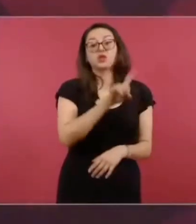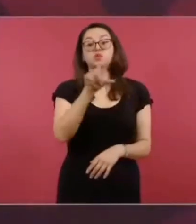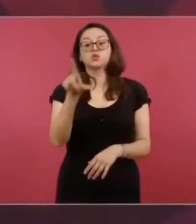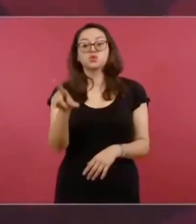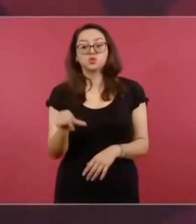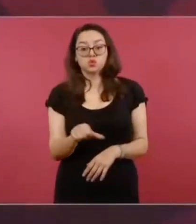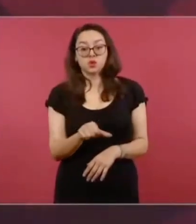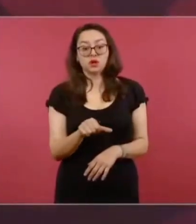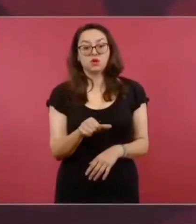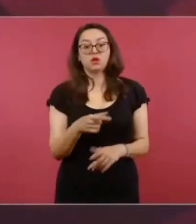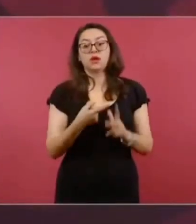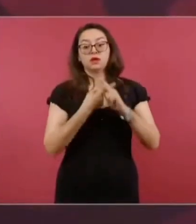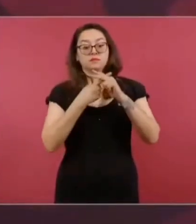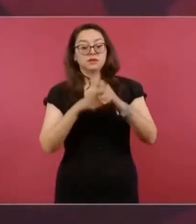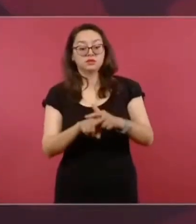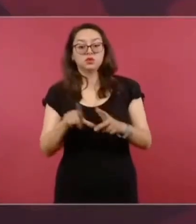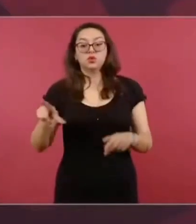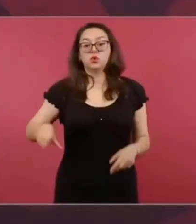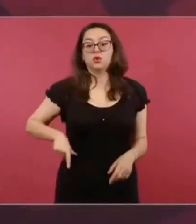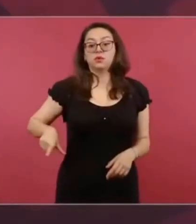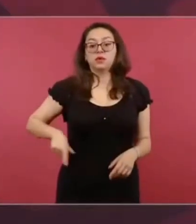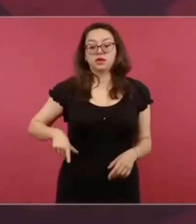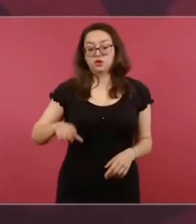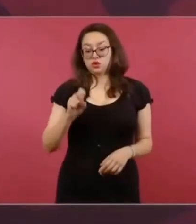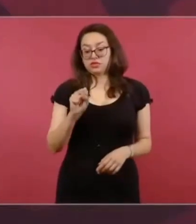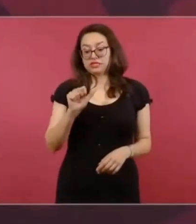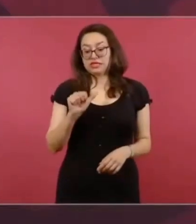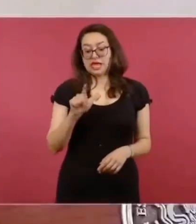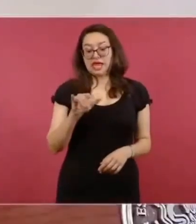durante el gobierno de Salinas,